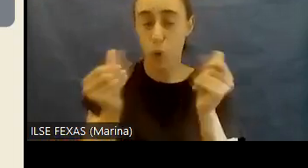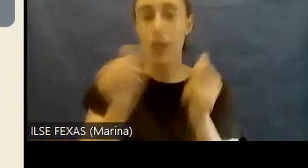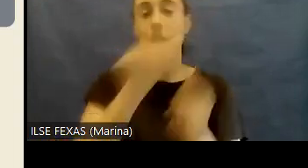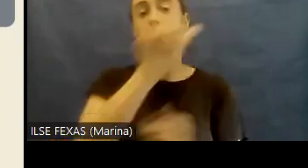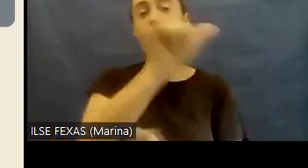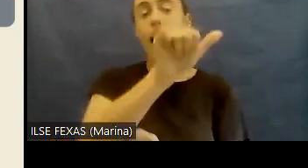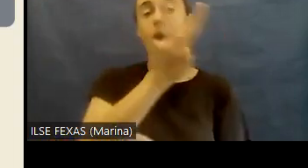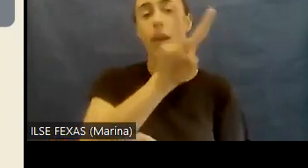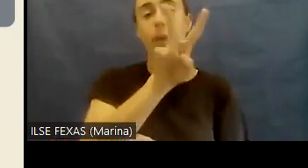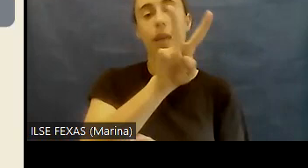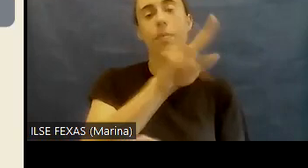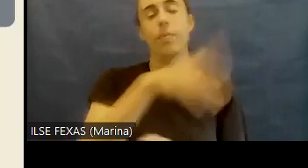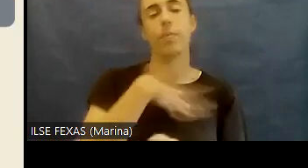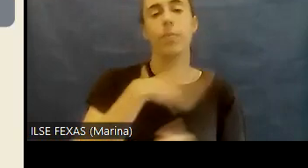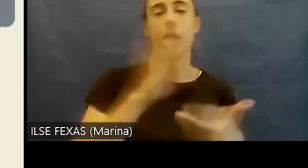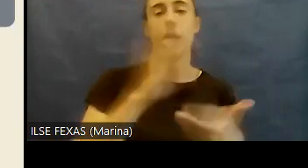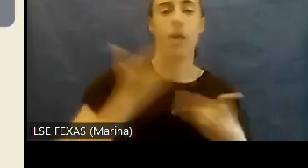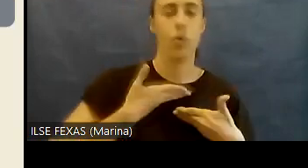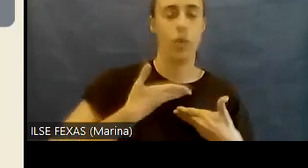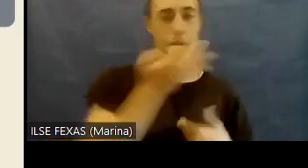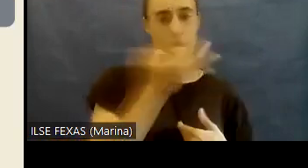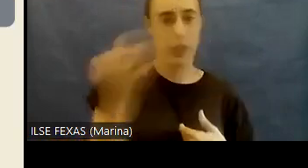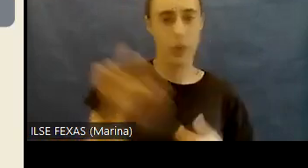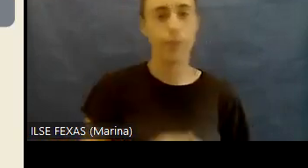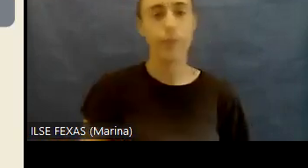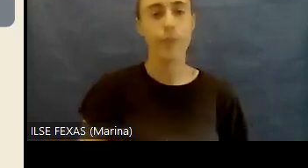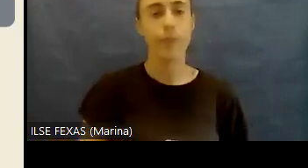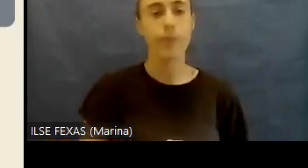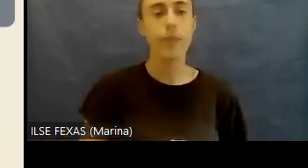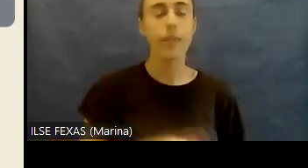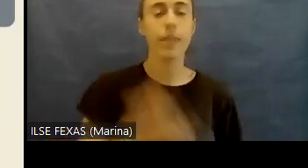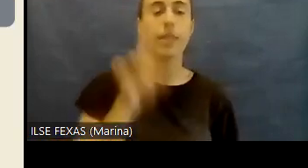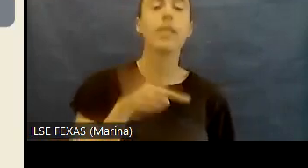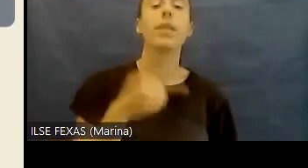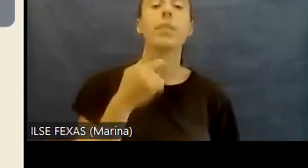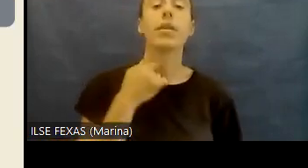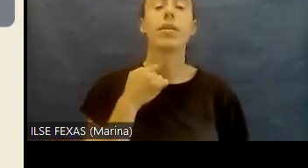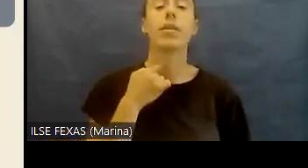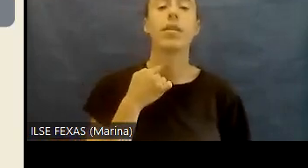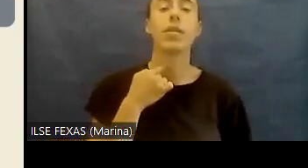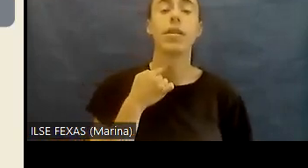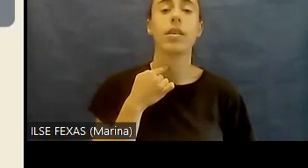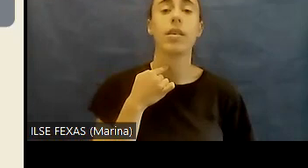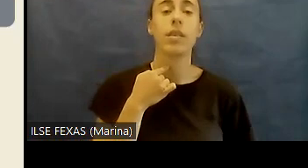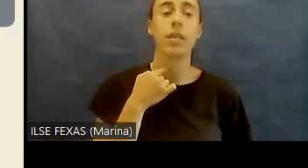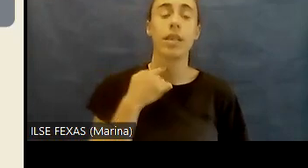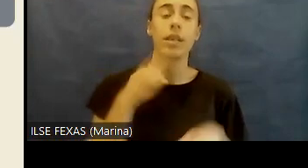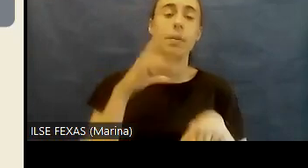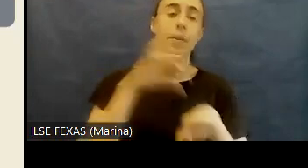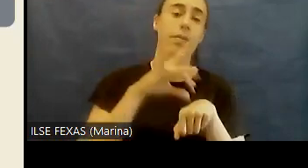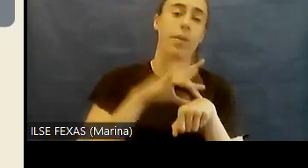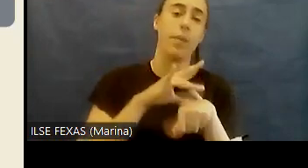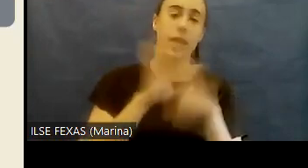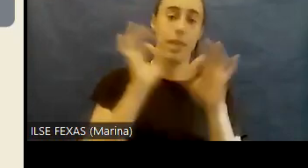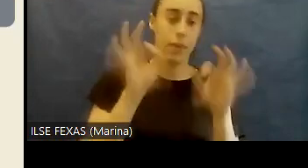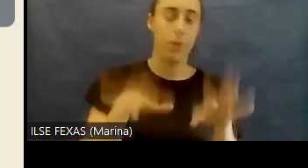puede irnos de perlas. A nivel de esófago, pues fundamentalmente el mismo tipo de patología. Es decir, cuando hay